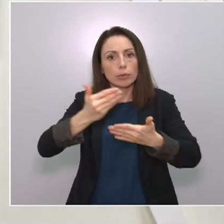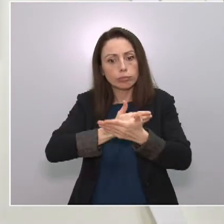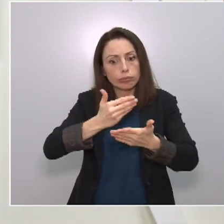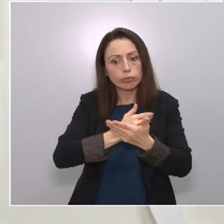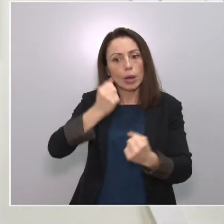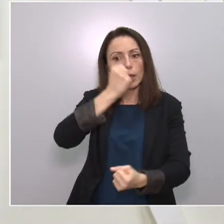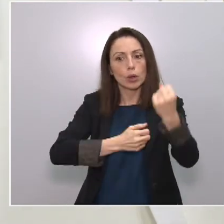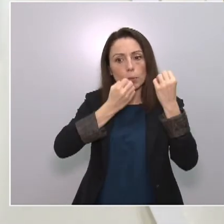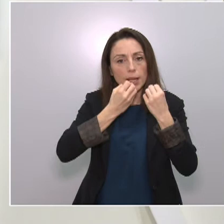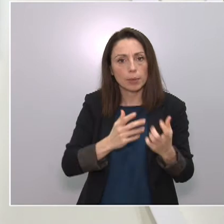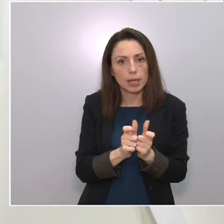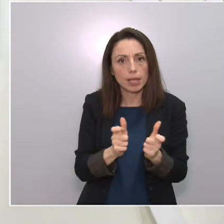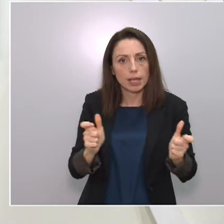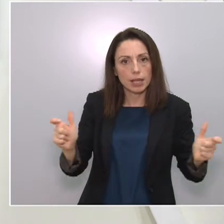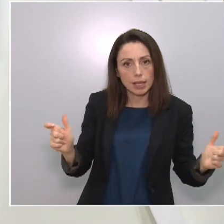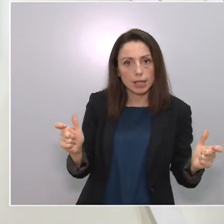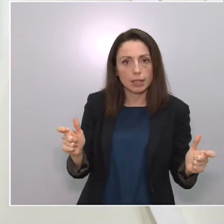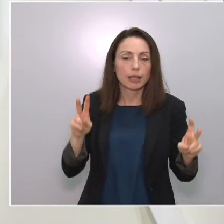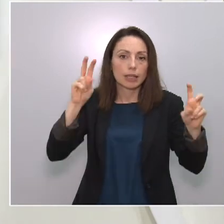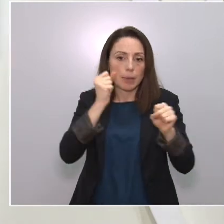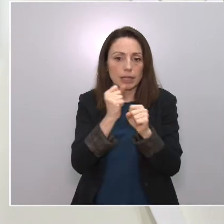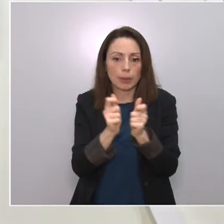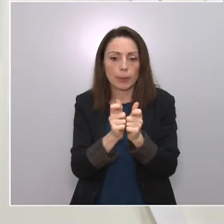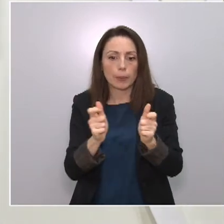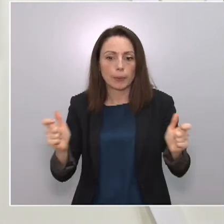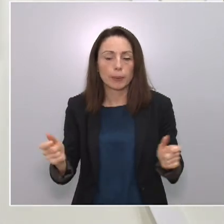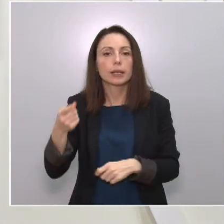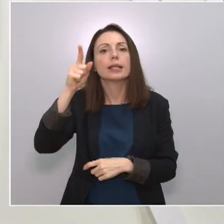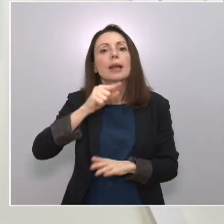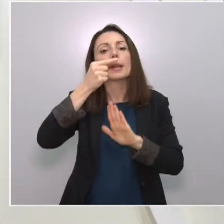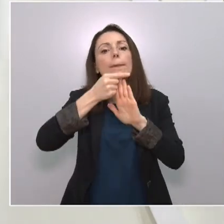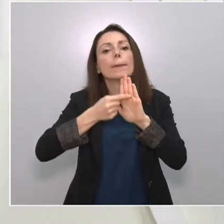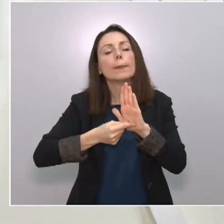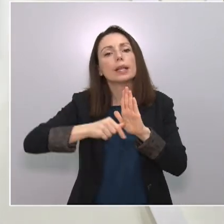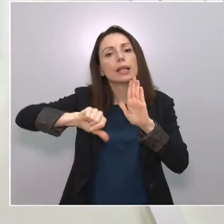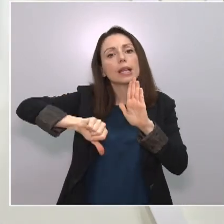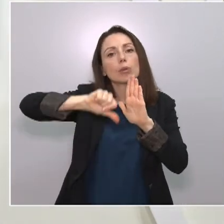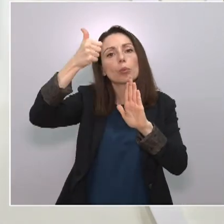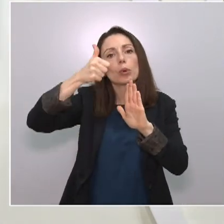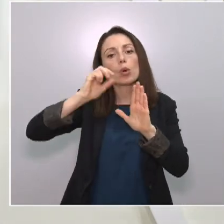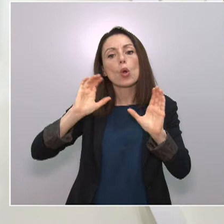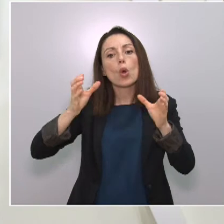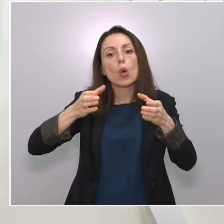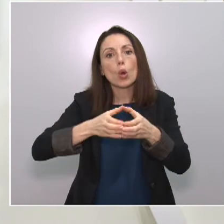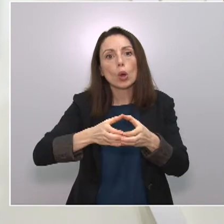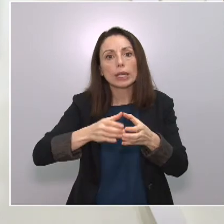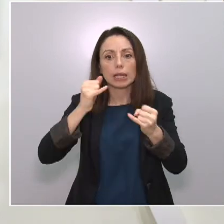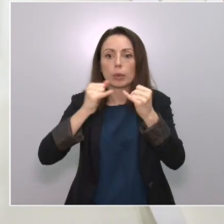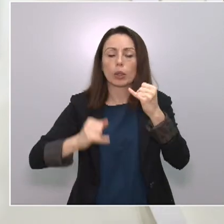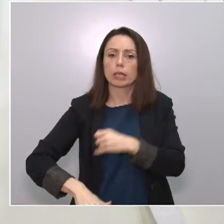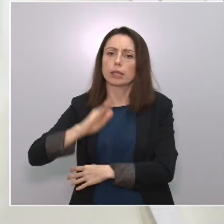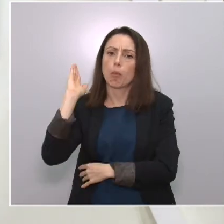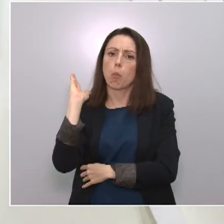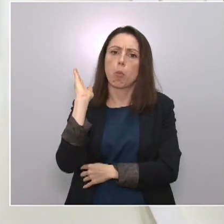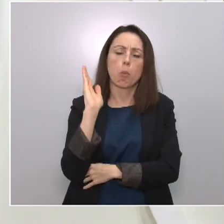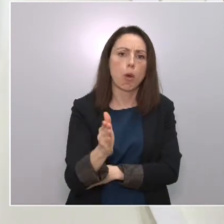reactivar el empleo y el tejido económico de este país, en el que hay que ir tomar también medidas para ayudar a aquellos colectivos que la crisis va a